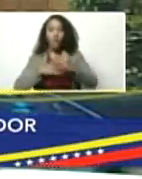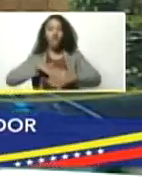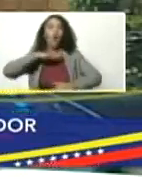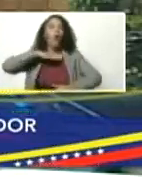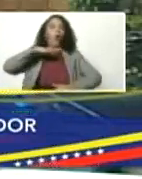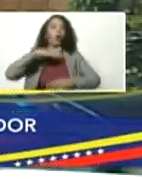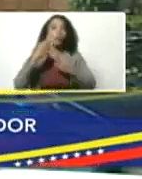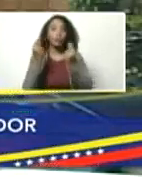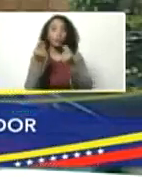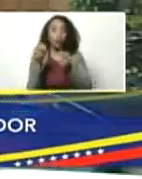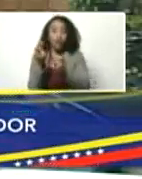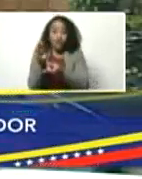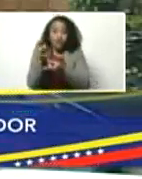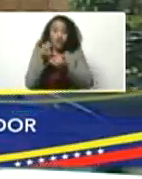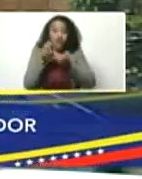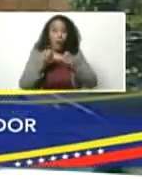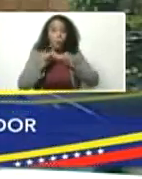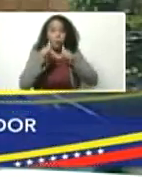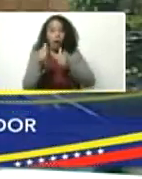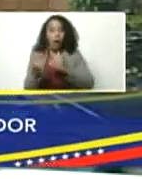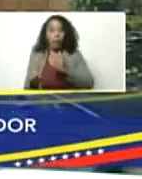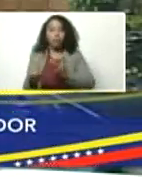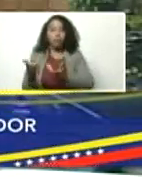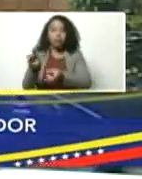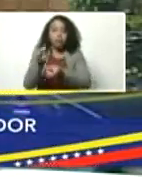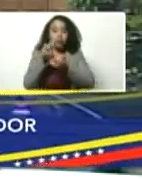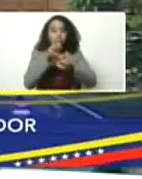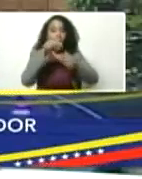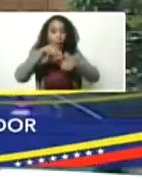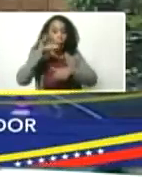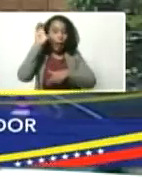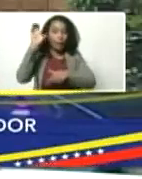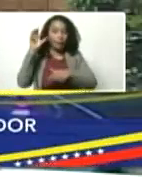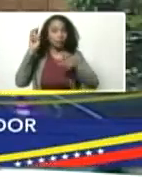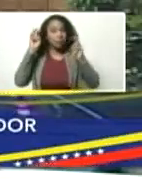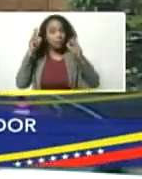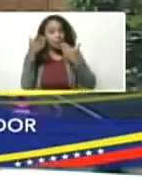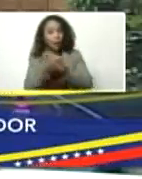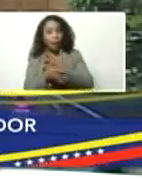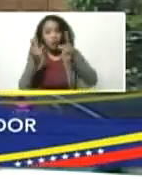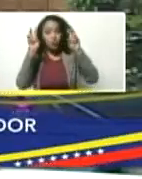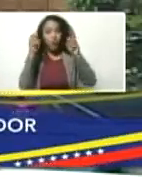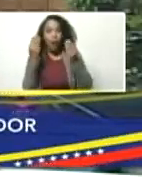dinero, de riqueza que empieza a ingresar al país, producto de la nueva